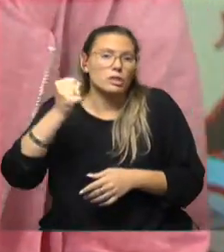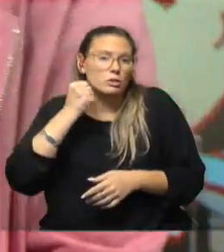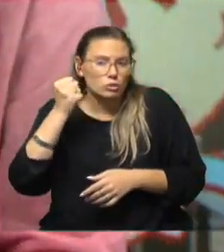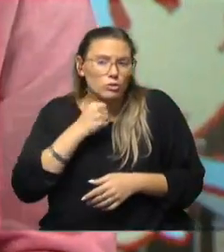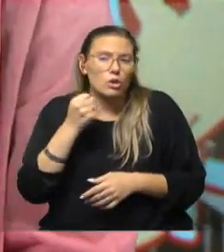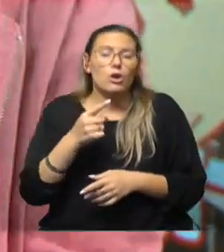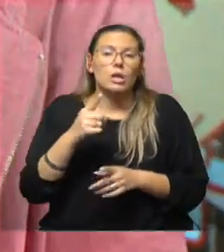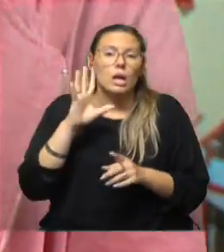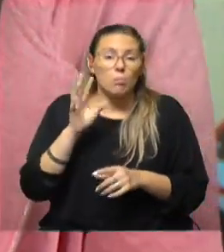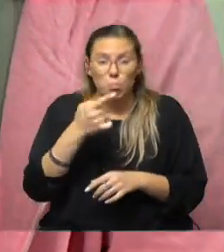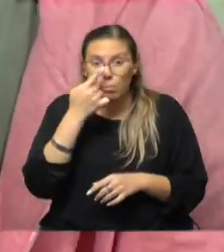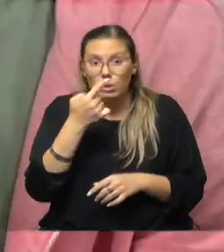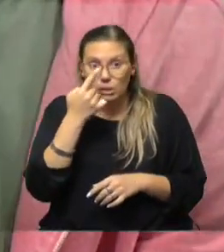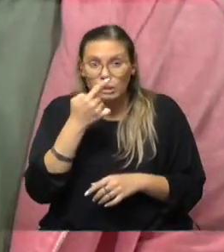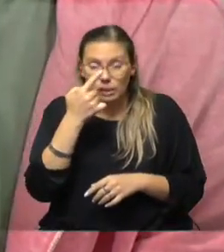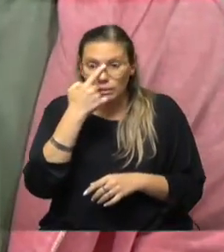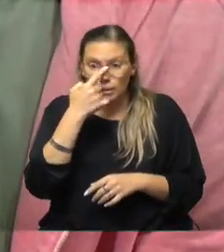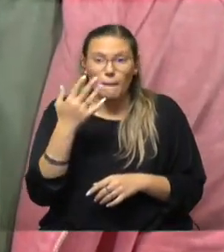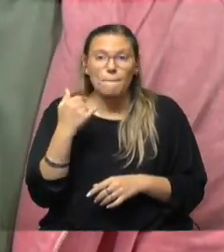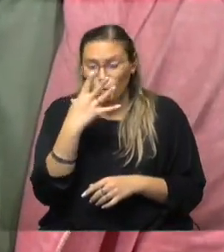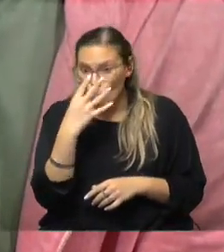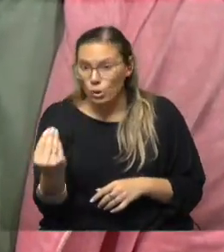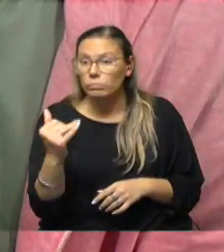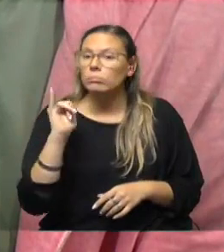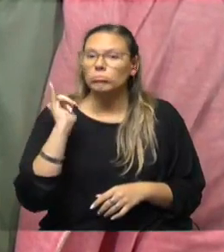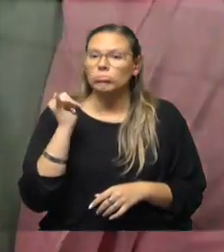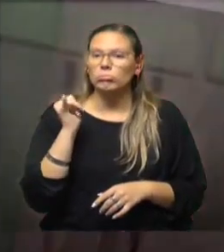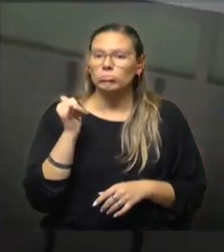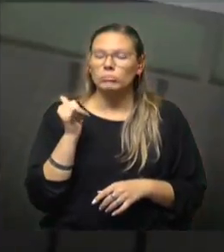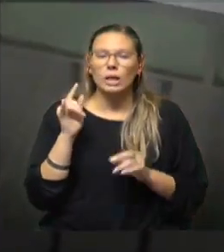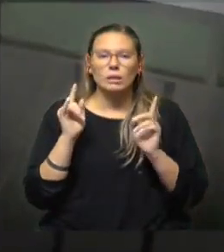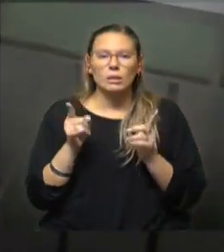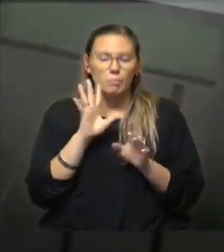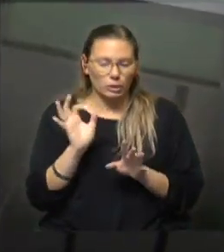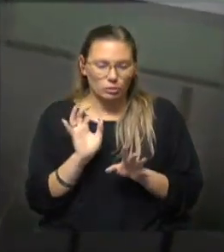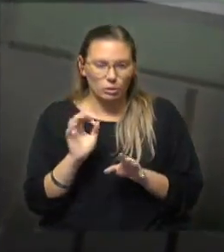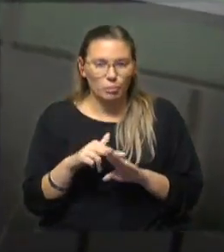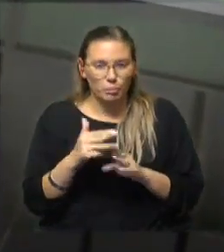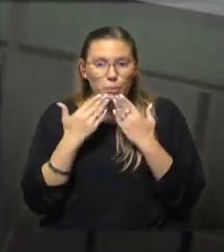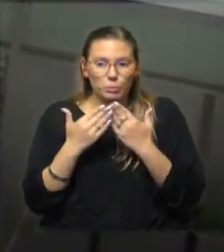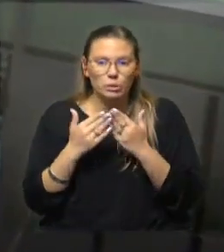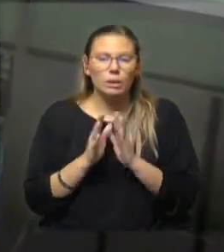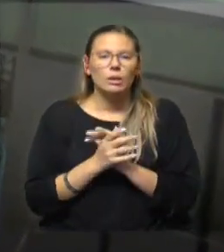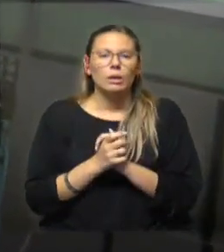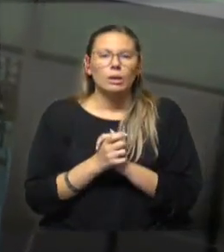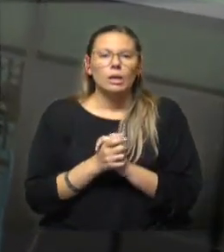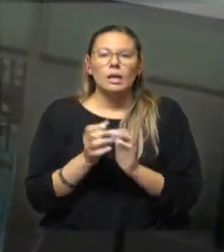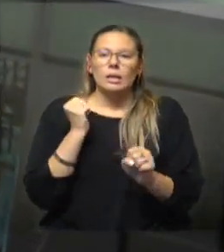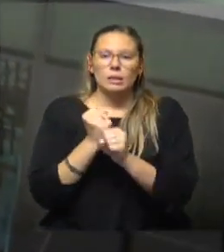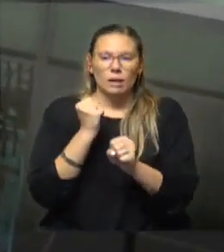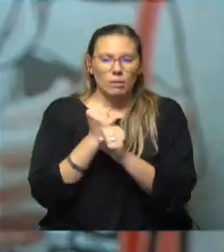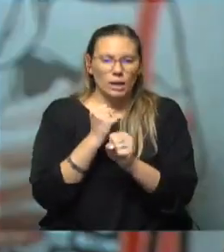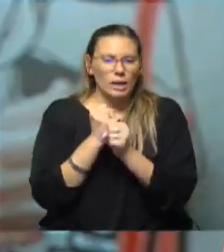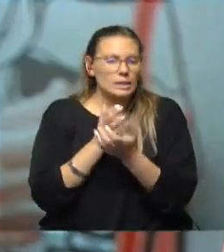demás, me parece muy interesante. Ese es lo que te atrae. Sí. Ahora, también otro, perdón, una sí, pregunta. No, dale. Trabajar todo el tiempo con ese